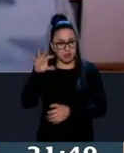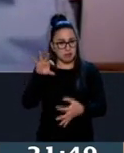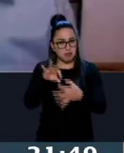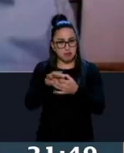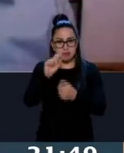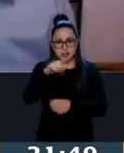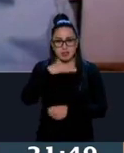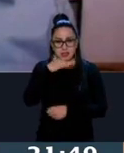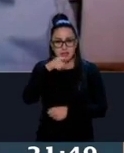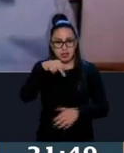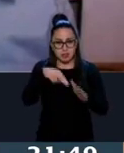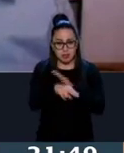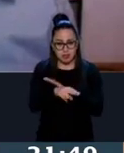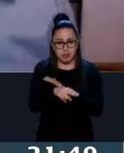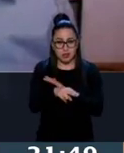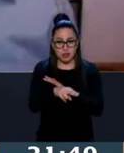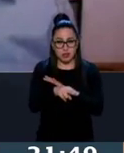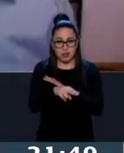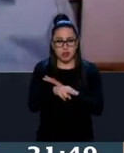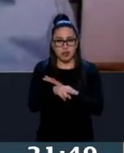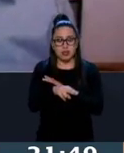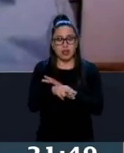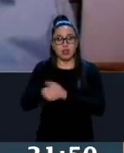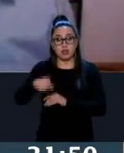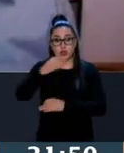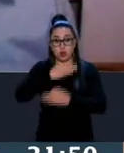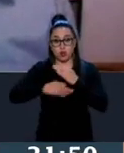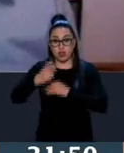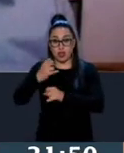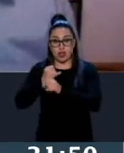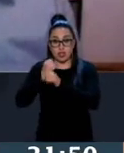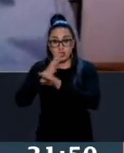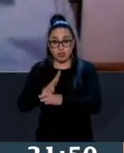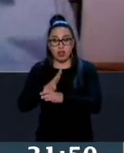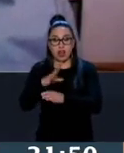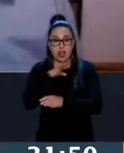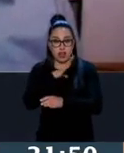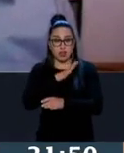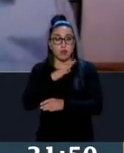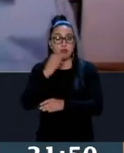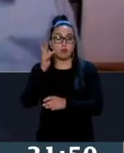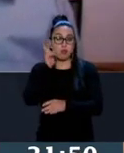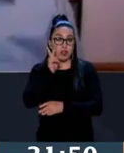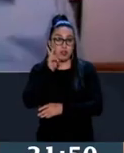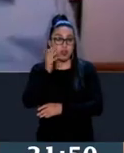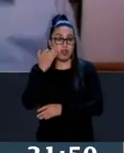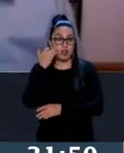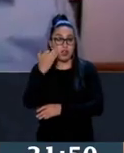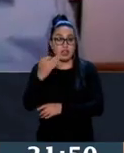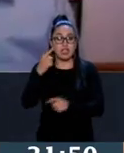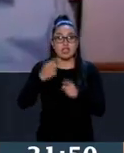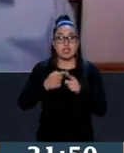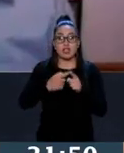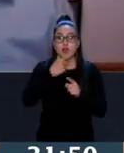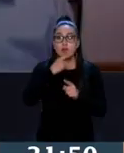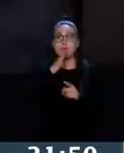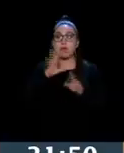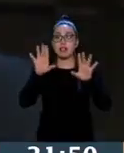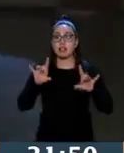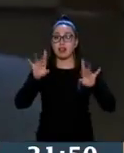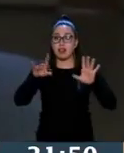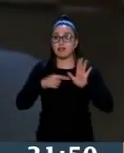pues fue avalada, por ejemplo, por el propio Miguel Ángel